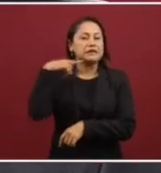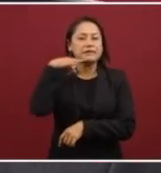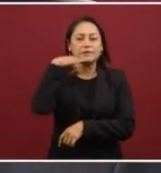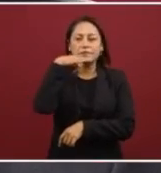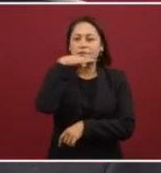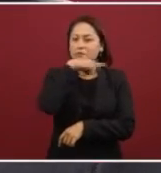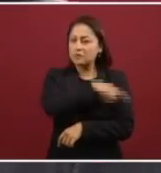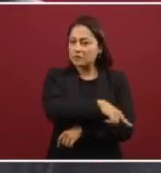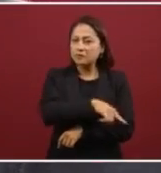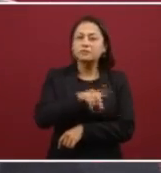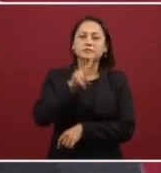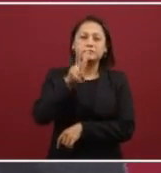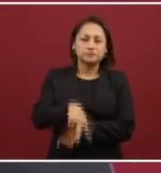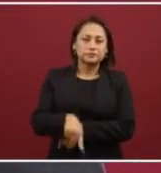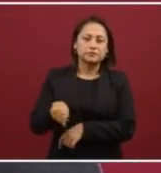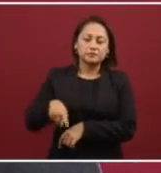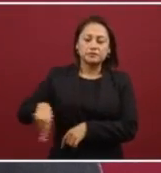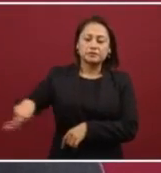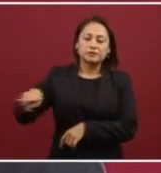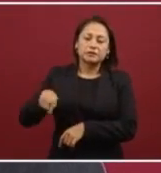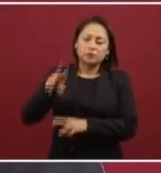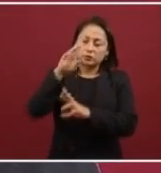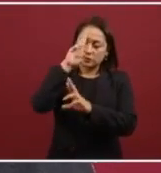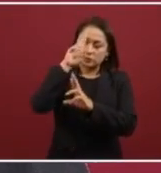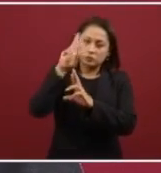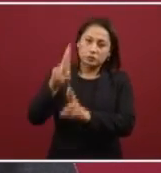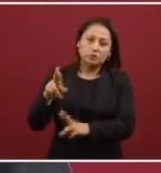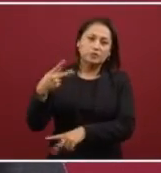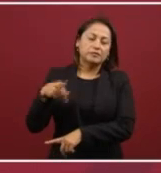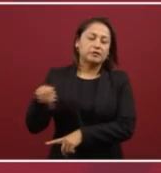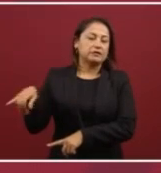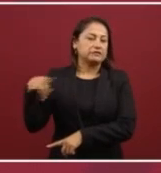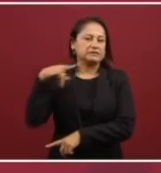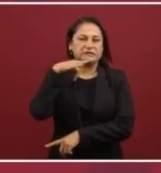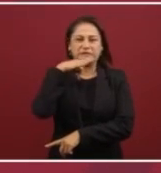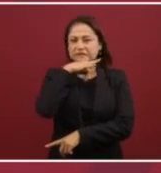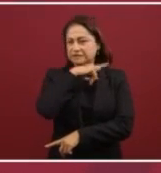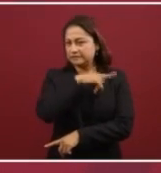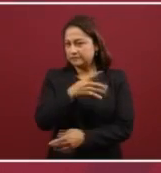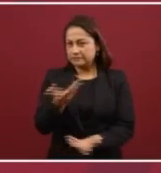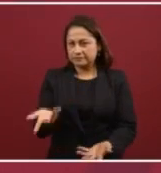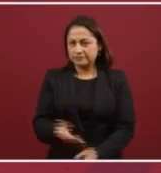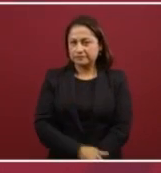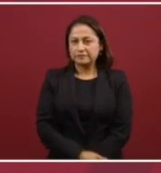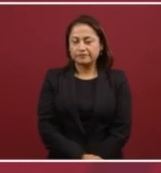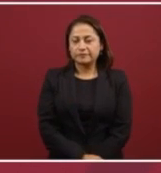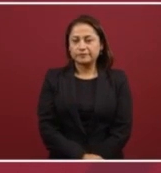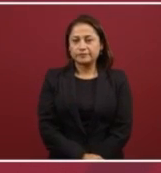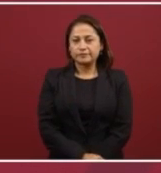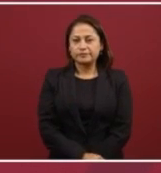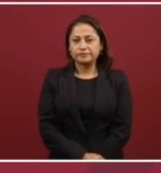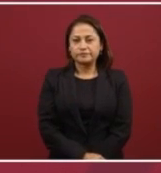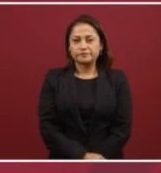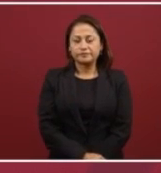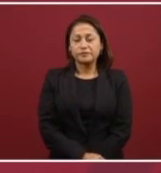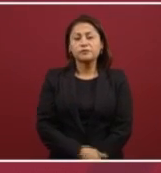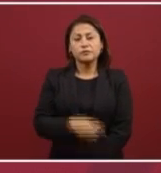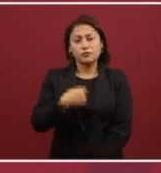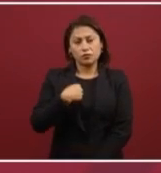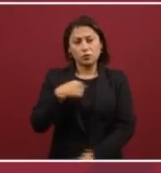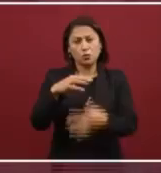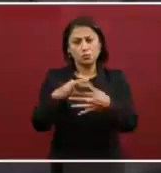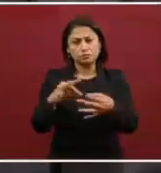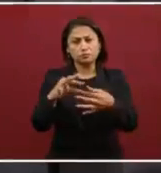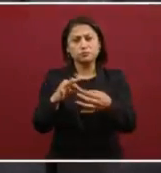cretinos con todo respeto en torno al tema migratorio señaló que se tienen identificados 68 cruces fronterizos